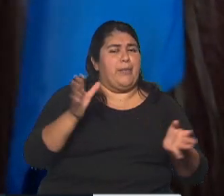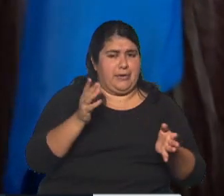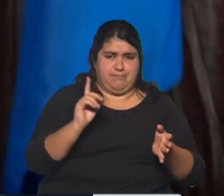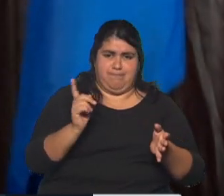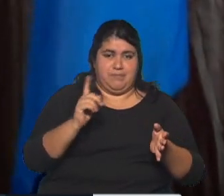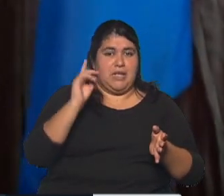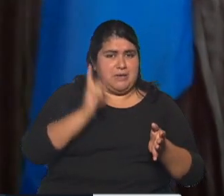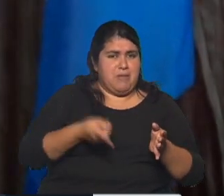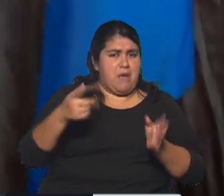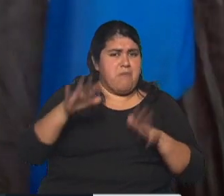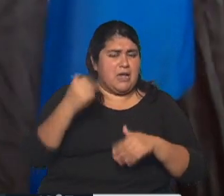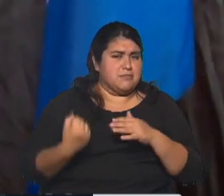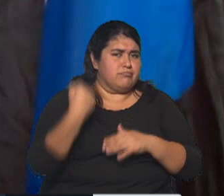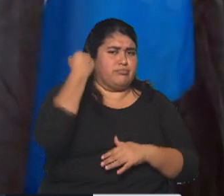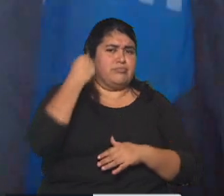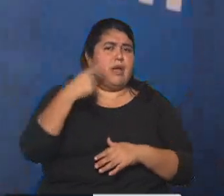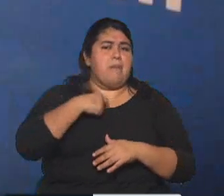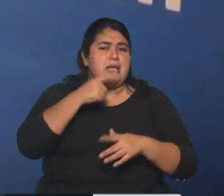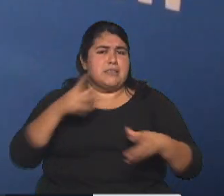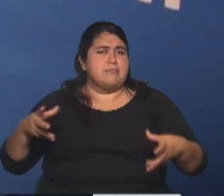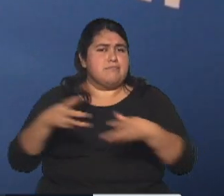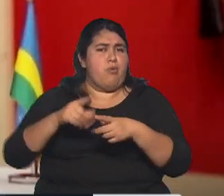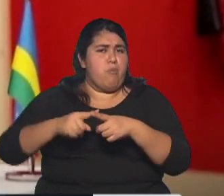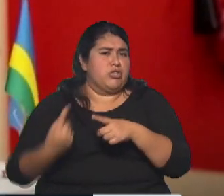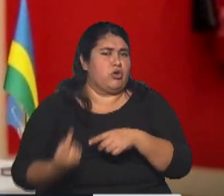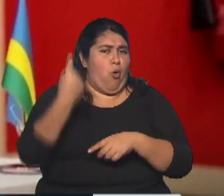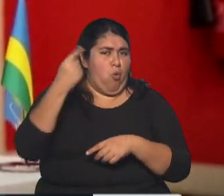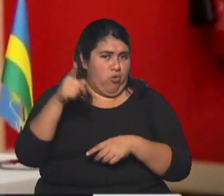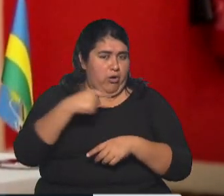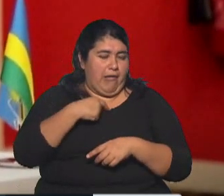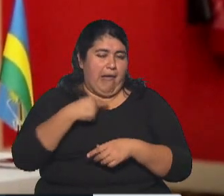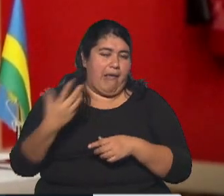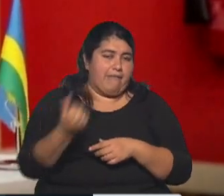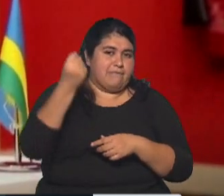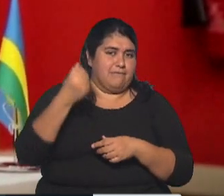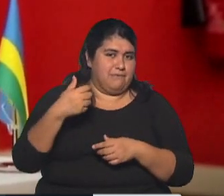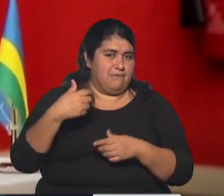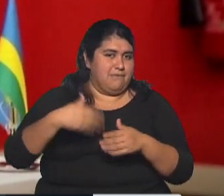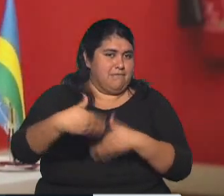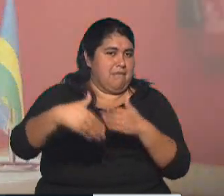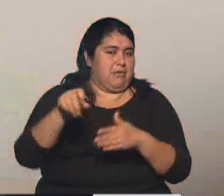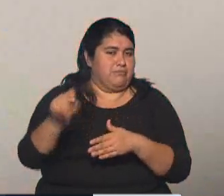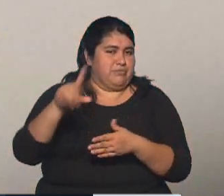un virtual régimen de partido único para obtener ese resultado.